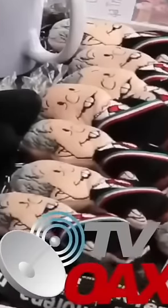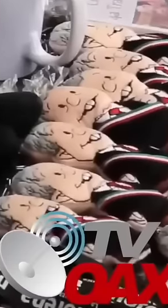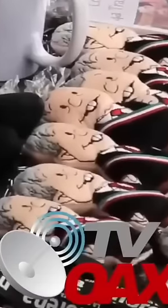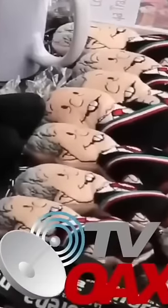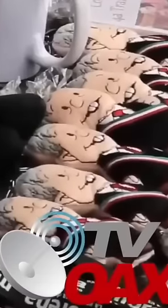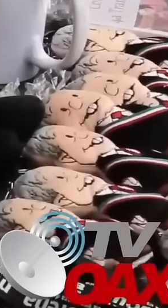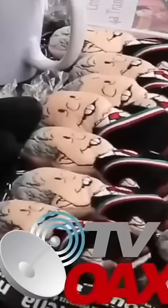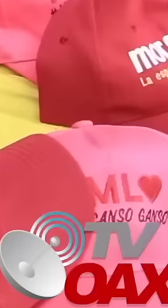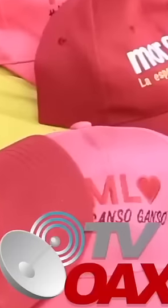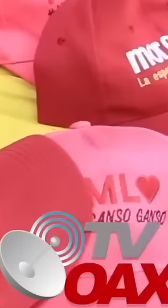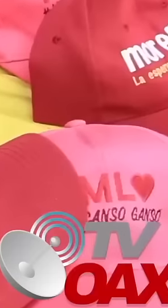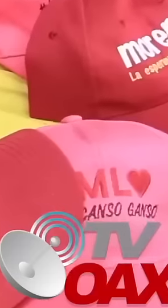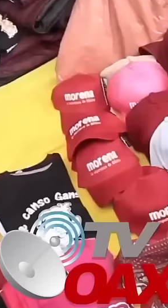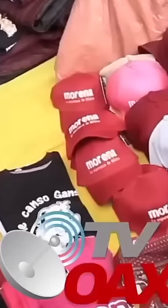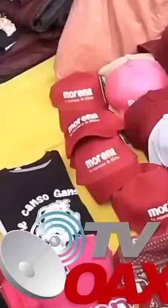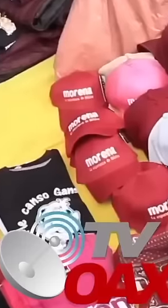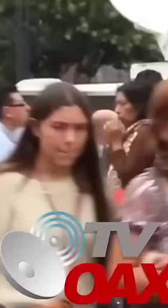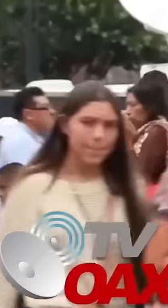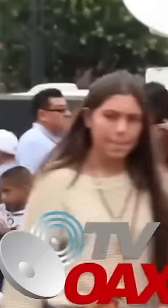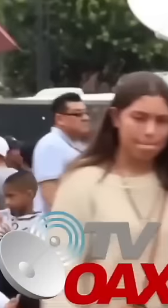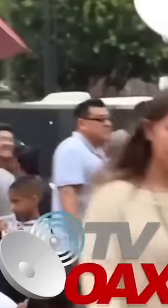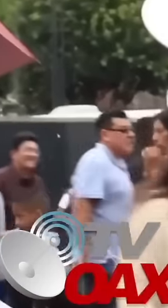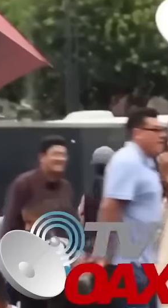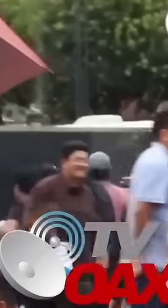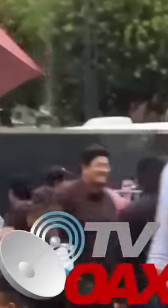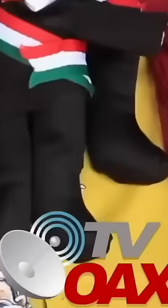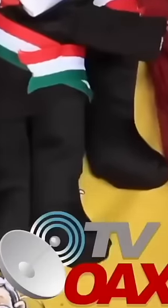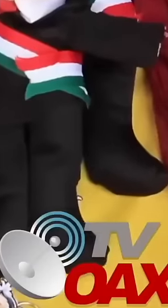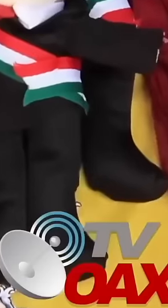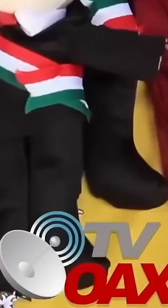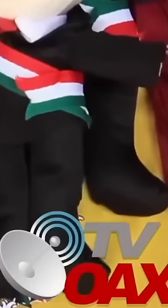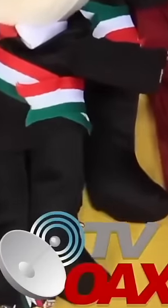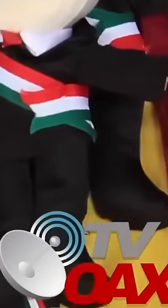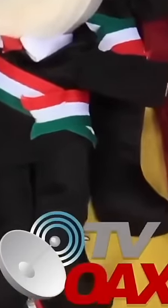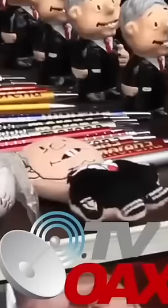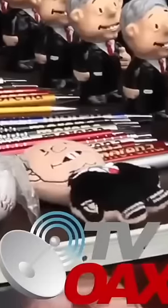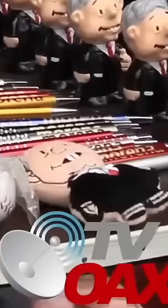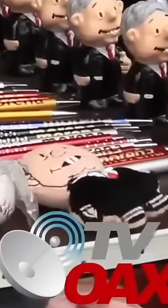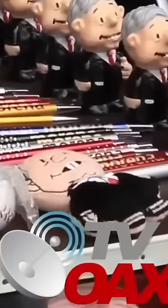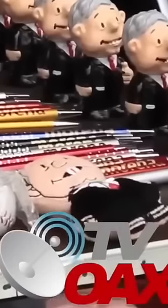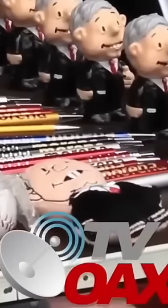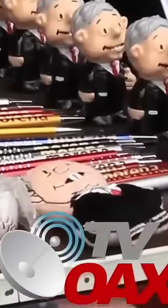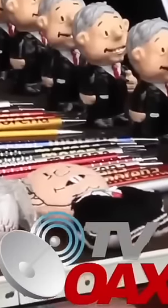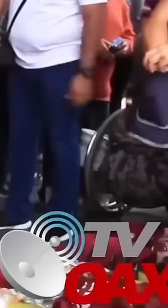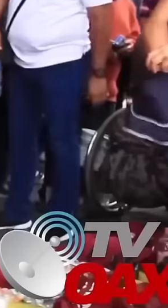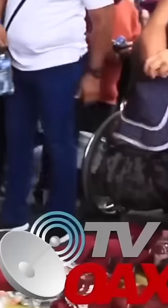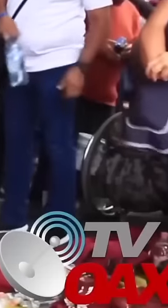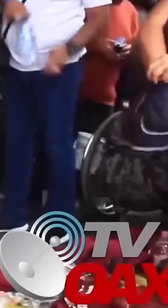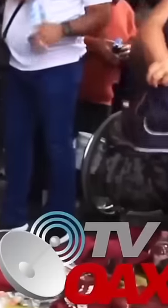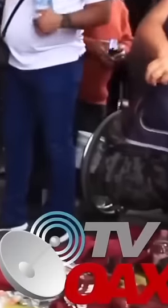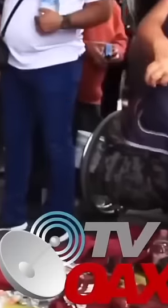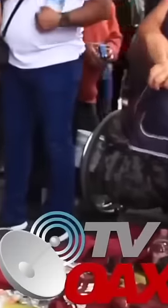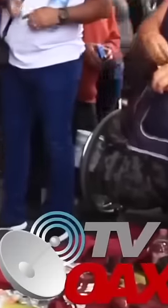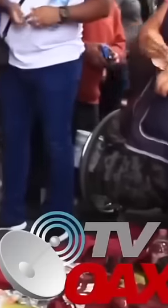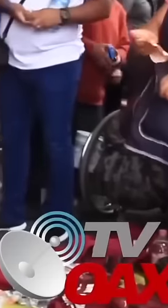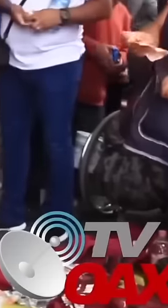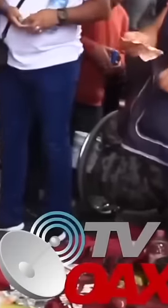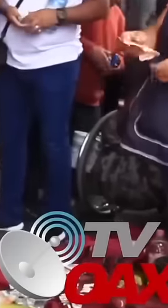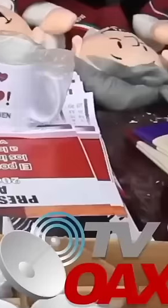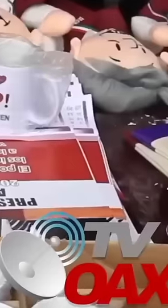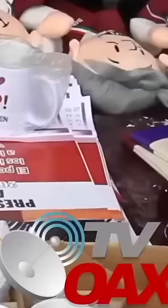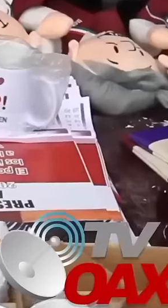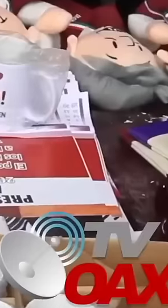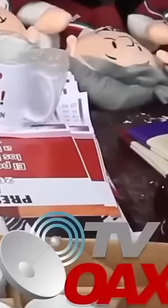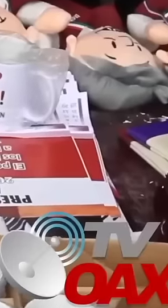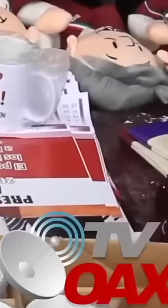y en los eventos del presidente, es común encontrar vendedores que comercializan muñecos del mandatario, comúnmente